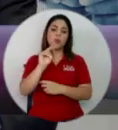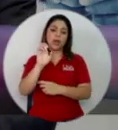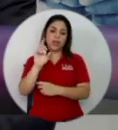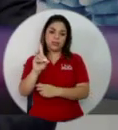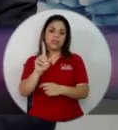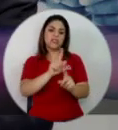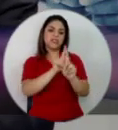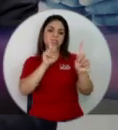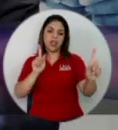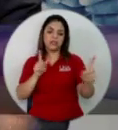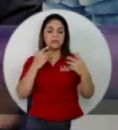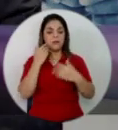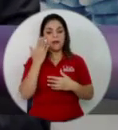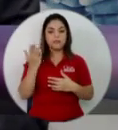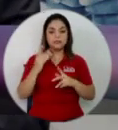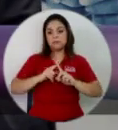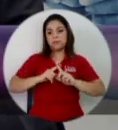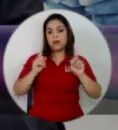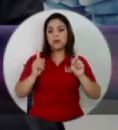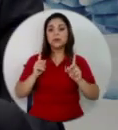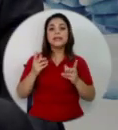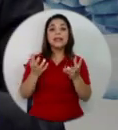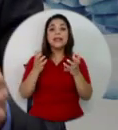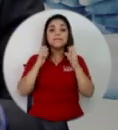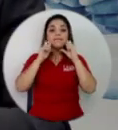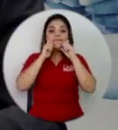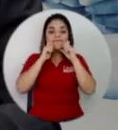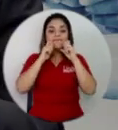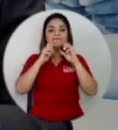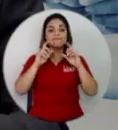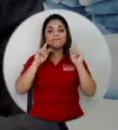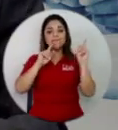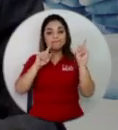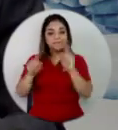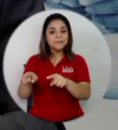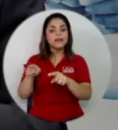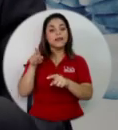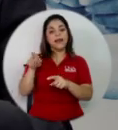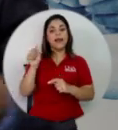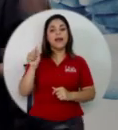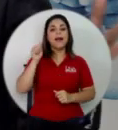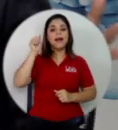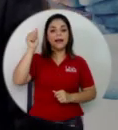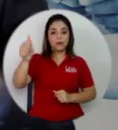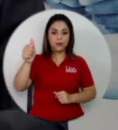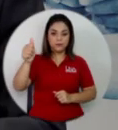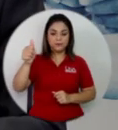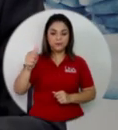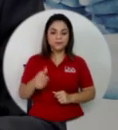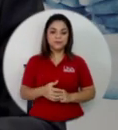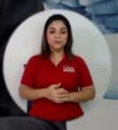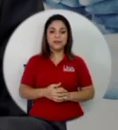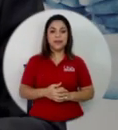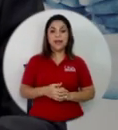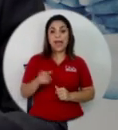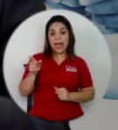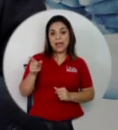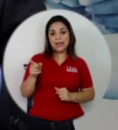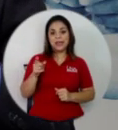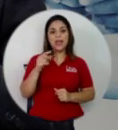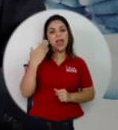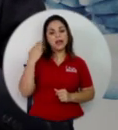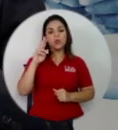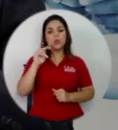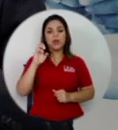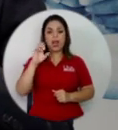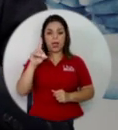su modalidad de distancia, pues obviamente tiene presencia en diferentes sitios en todo el territorio nacional y la oferta es abierta para todas las personas.